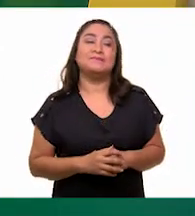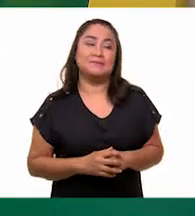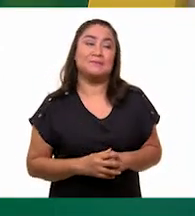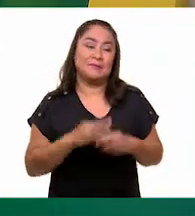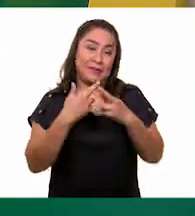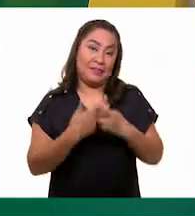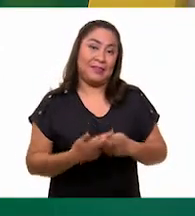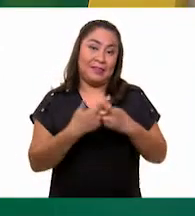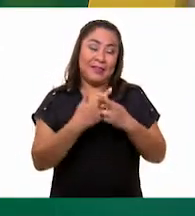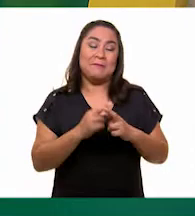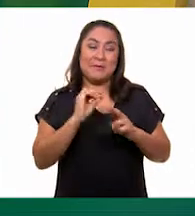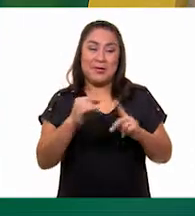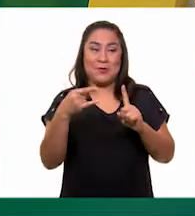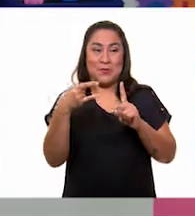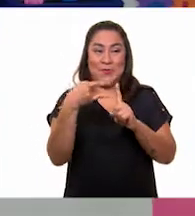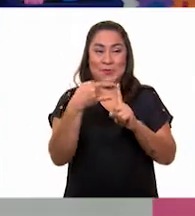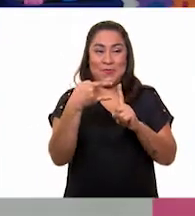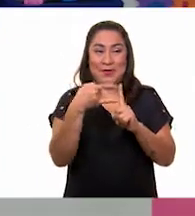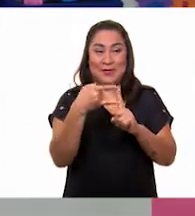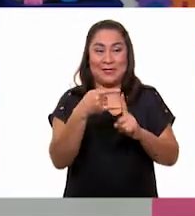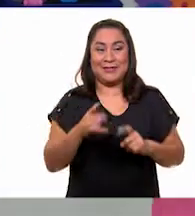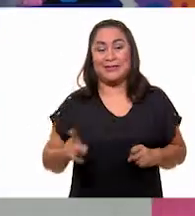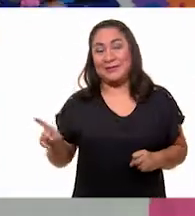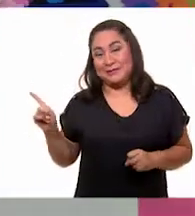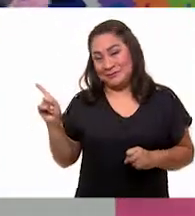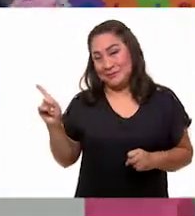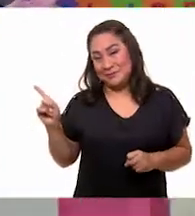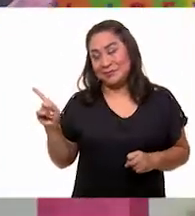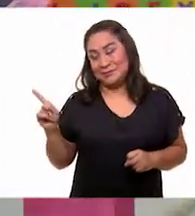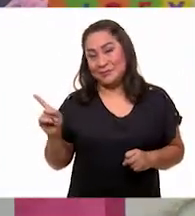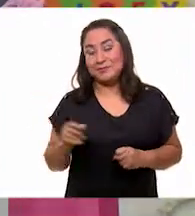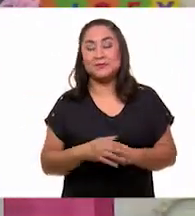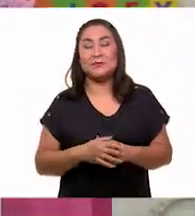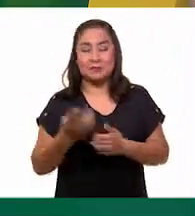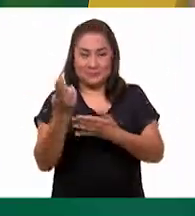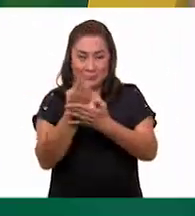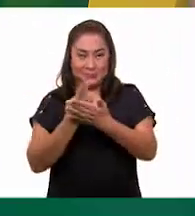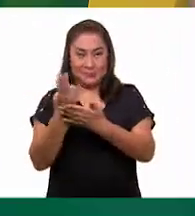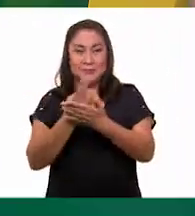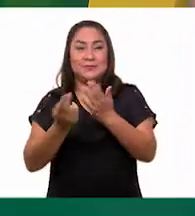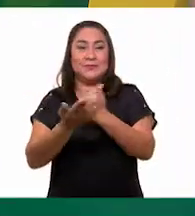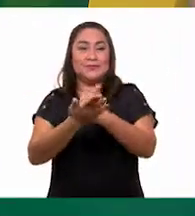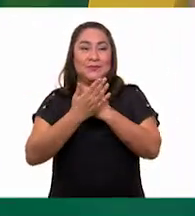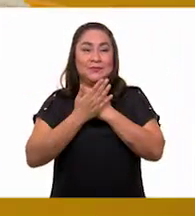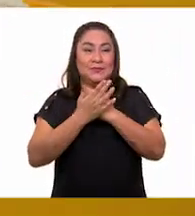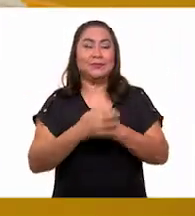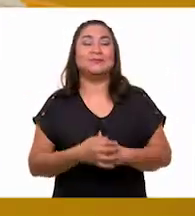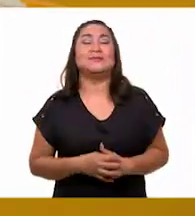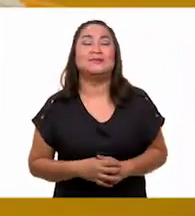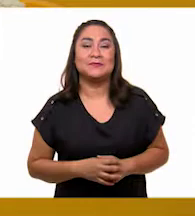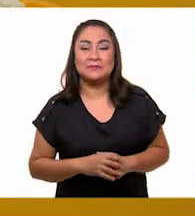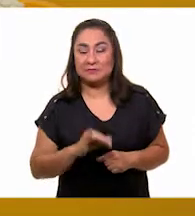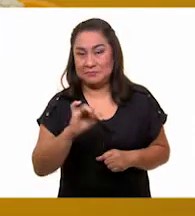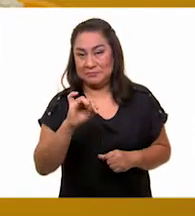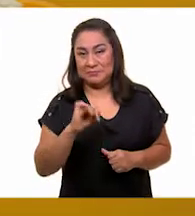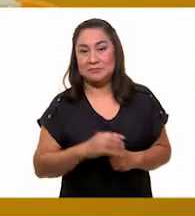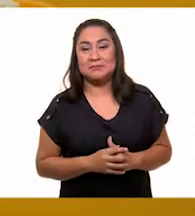cabe más es el que tiene la forma del cuadrado. Entonces, ¿nos puedes ayudar, por favor? Por